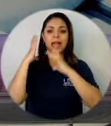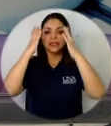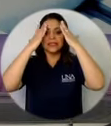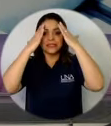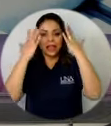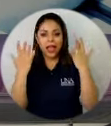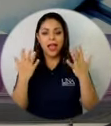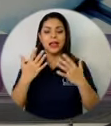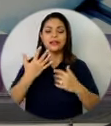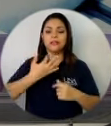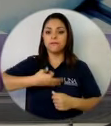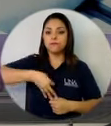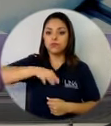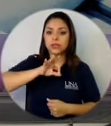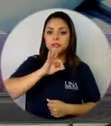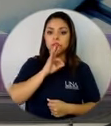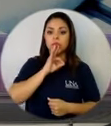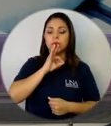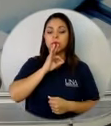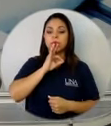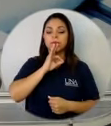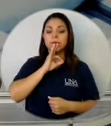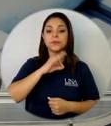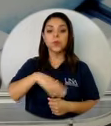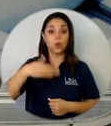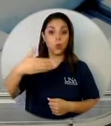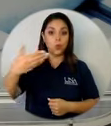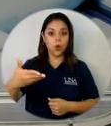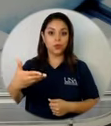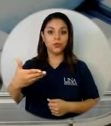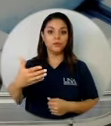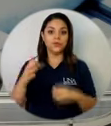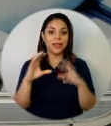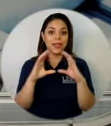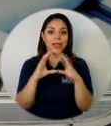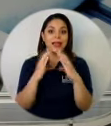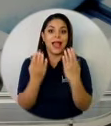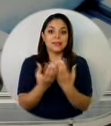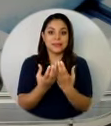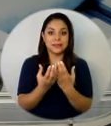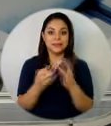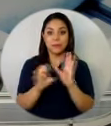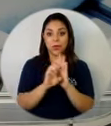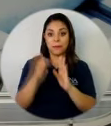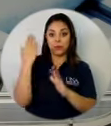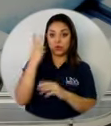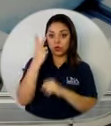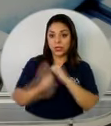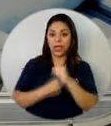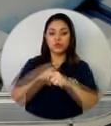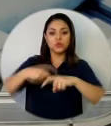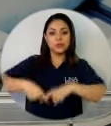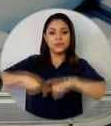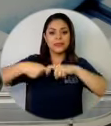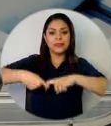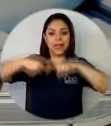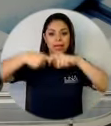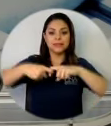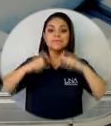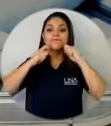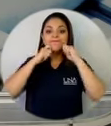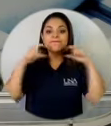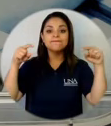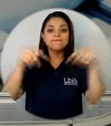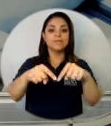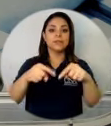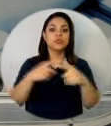la ansiedad, la frustración, cuando las clases, digamos, durante casi 2 años que estuvieron suspendidas, las